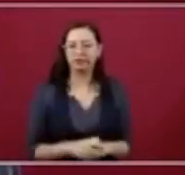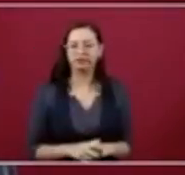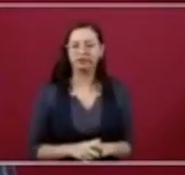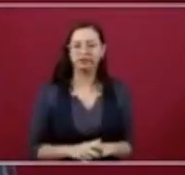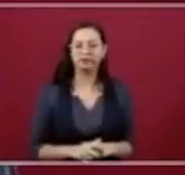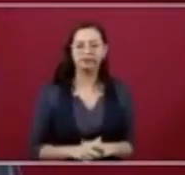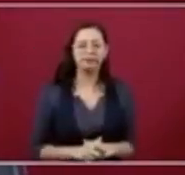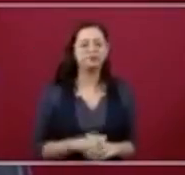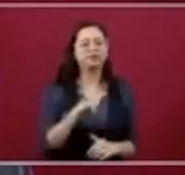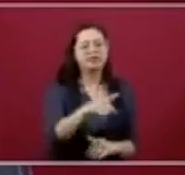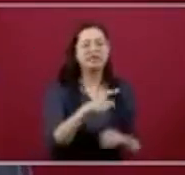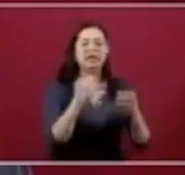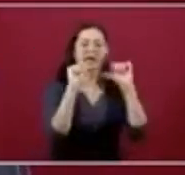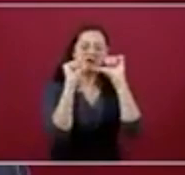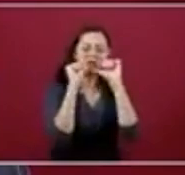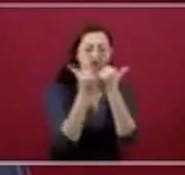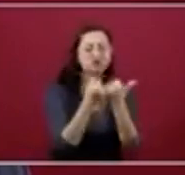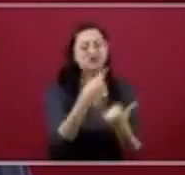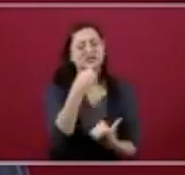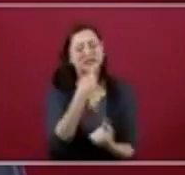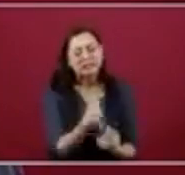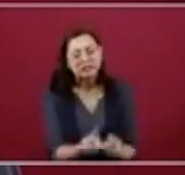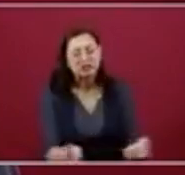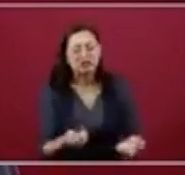de la Asociación de Niños de la Calle,